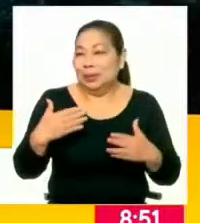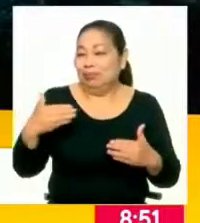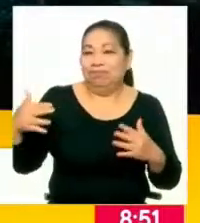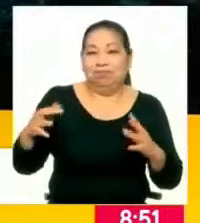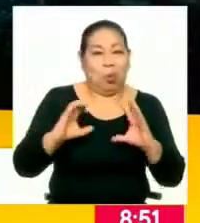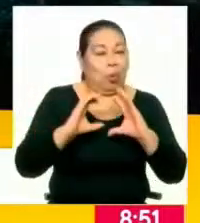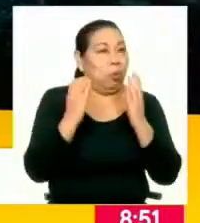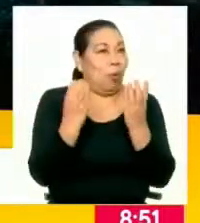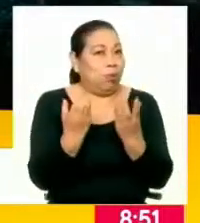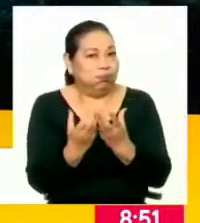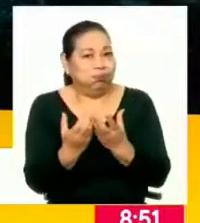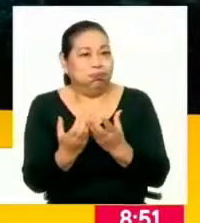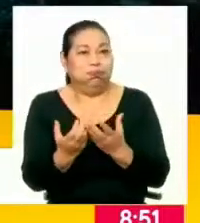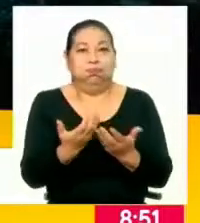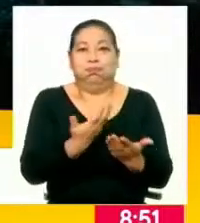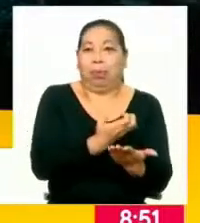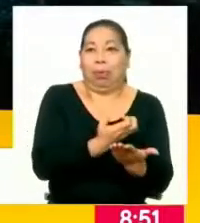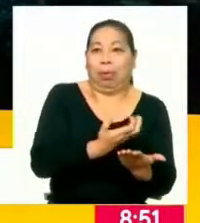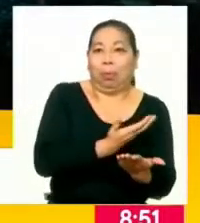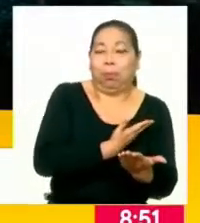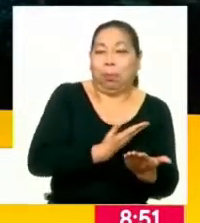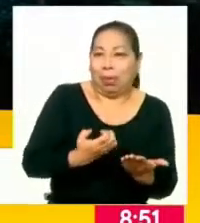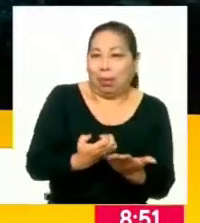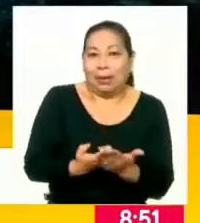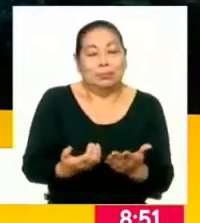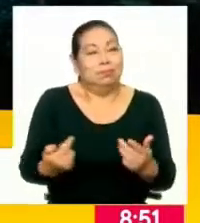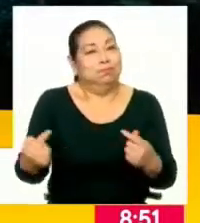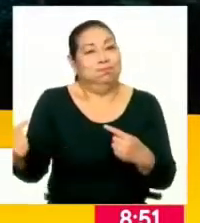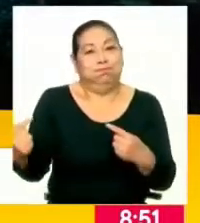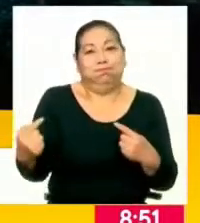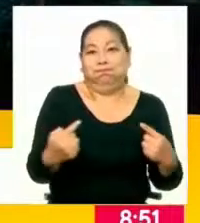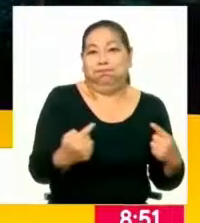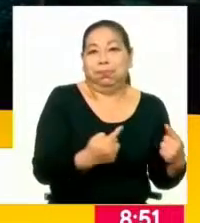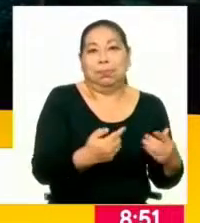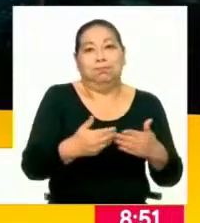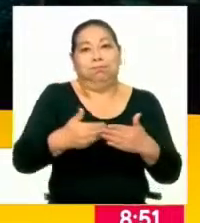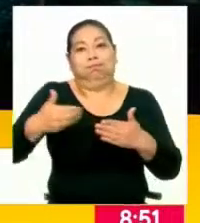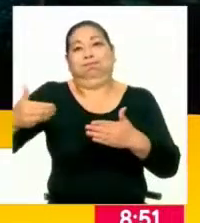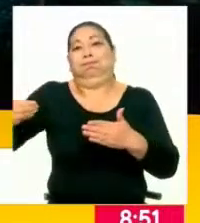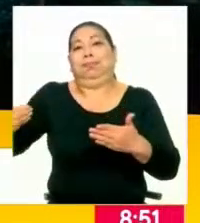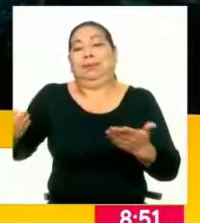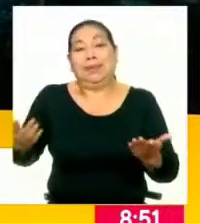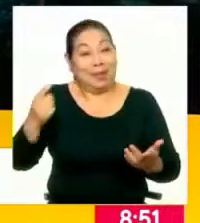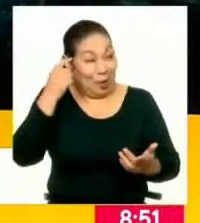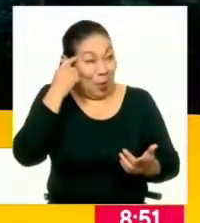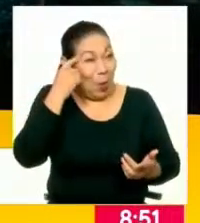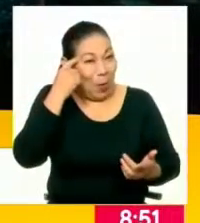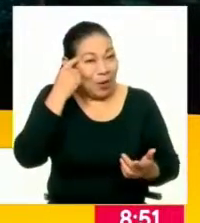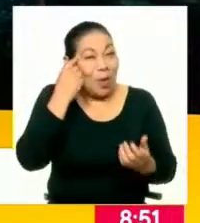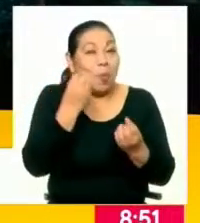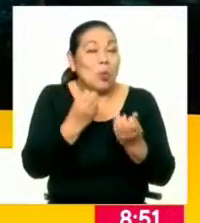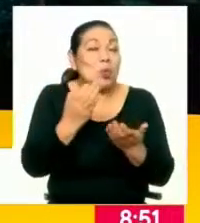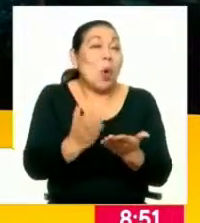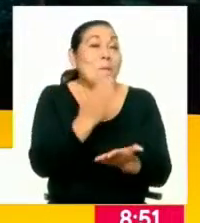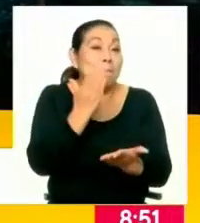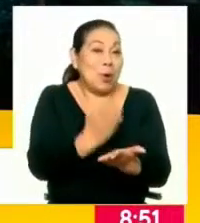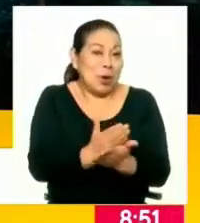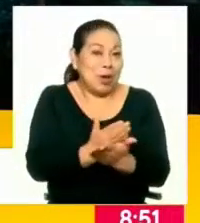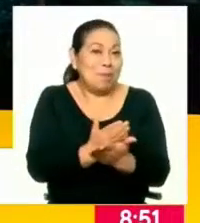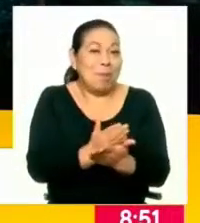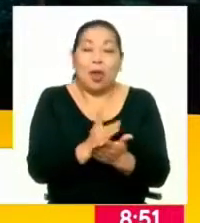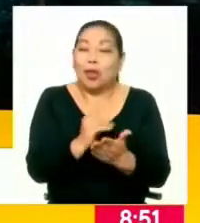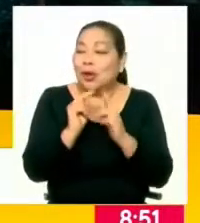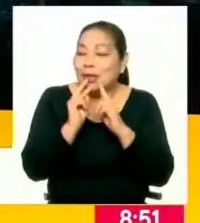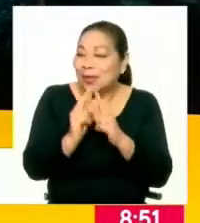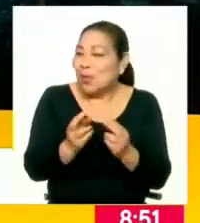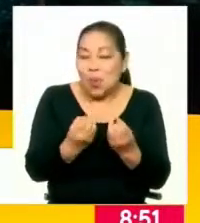haciendo el Congreso son 6 años de... es, y yo iría incluso más atrás, ¿no? Y ahí hay muchos problemas que sin duda no se